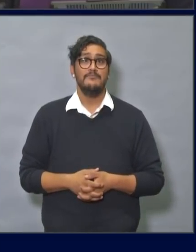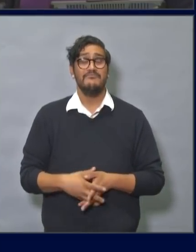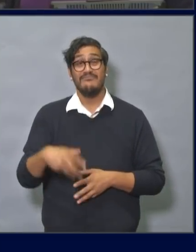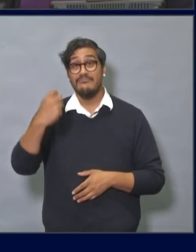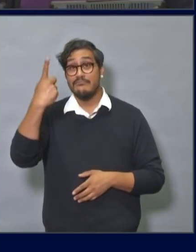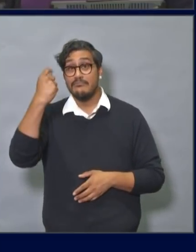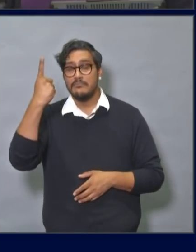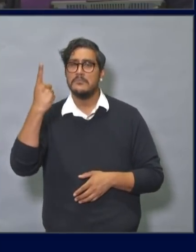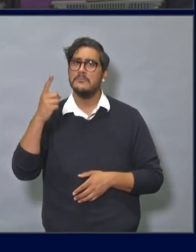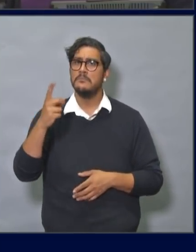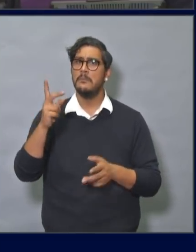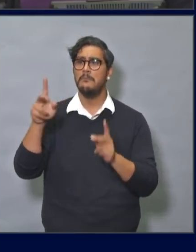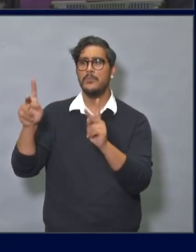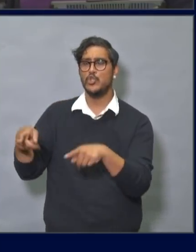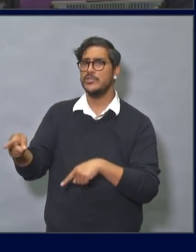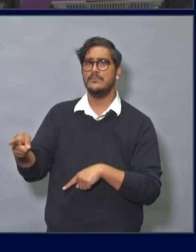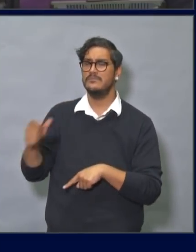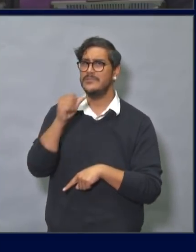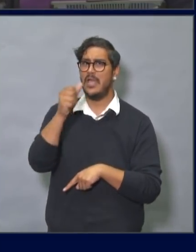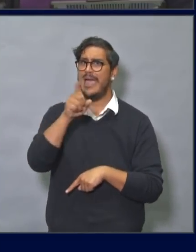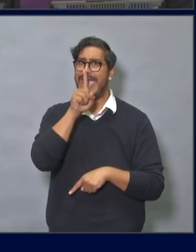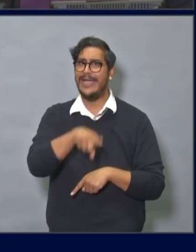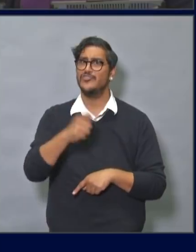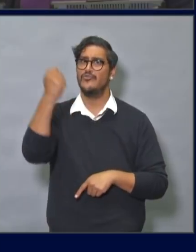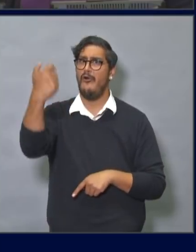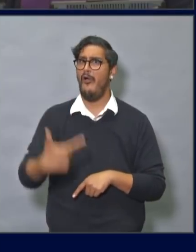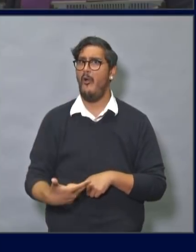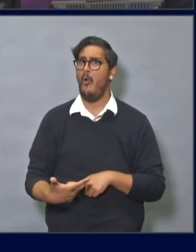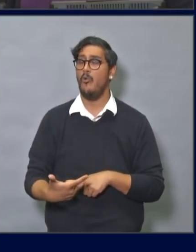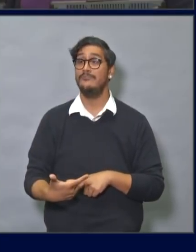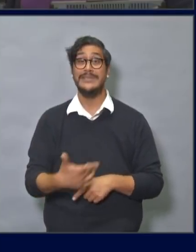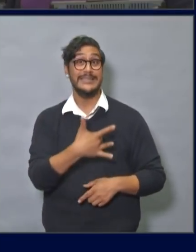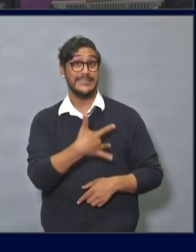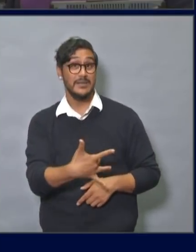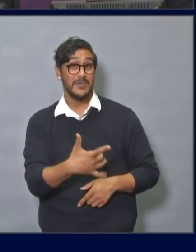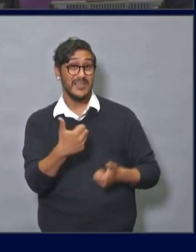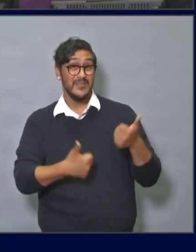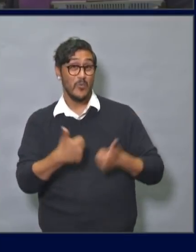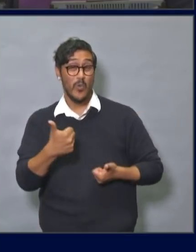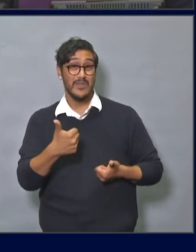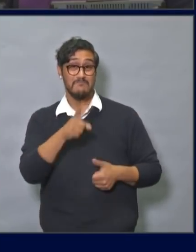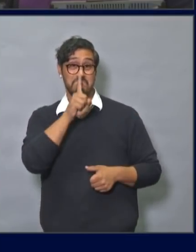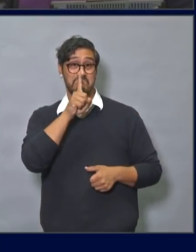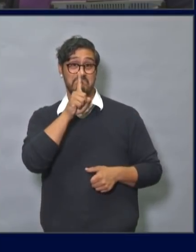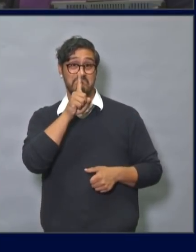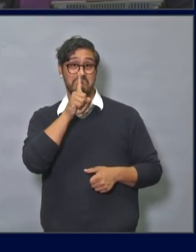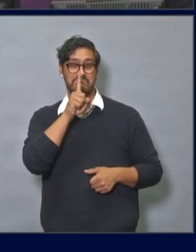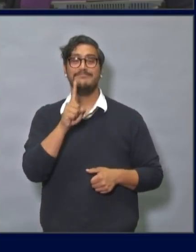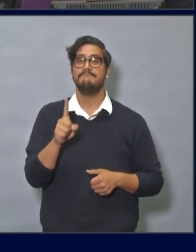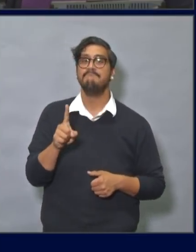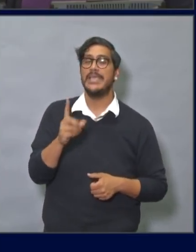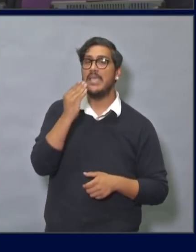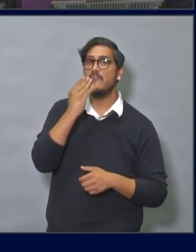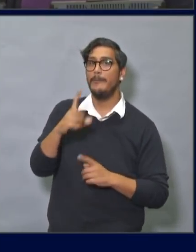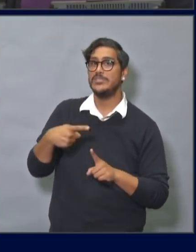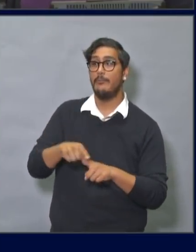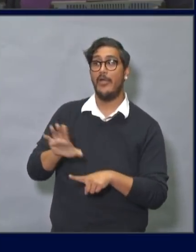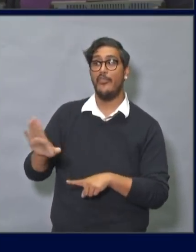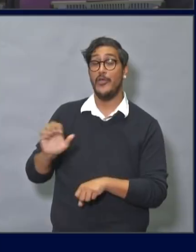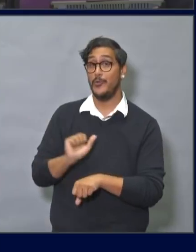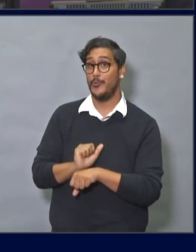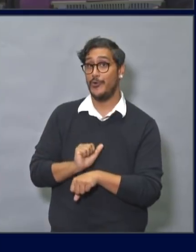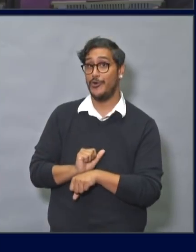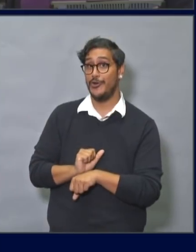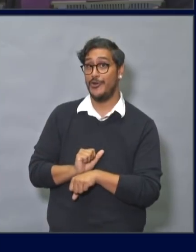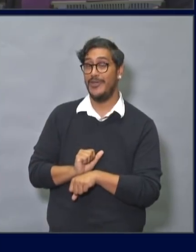las preguntas. Las preguntas más comunes a las que no se responde incluyen información sobre el empleo y